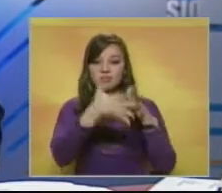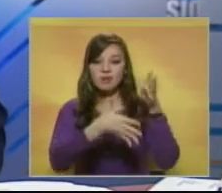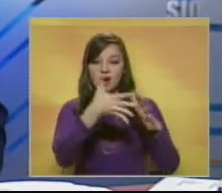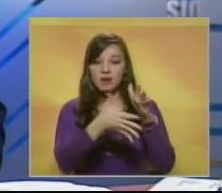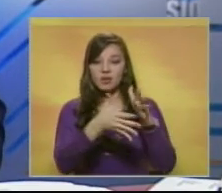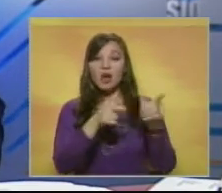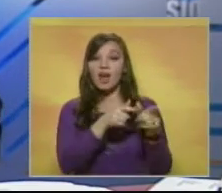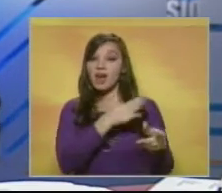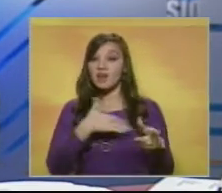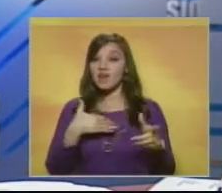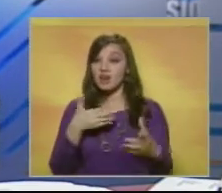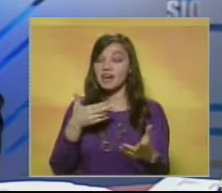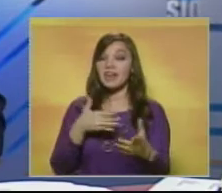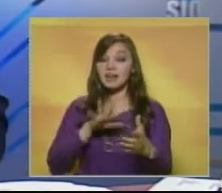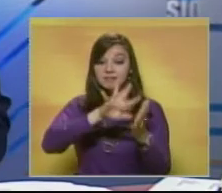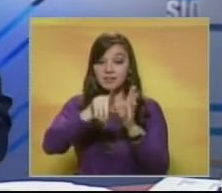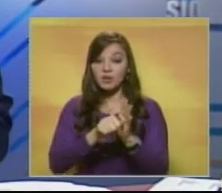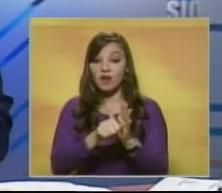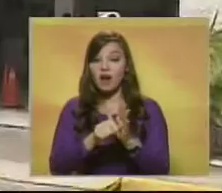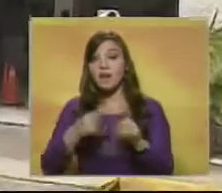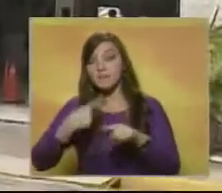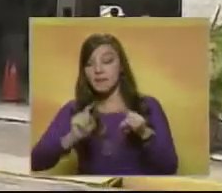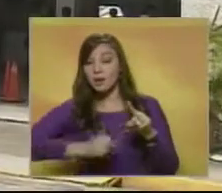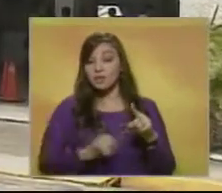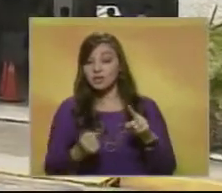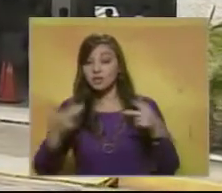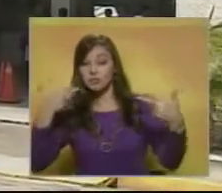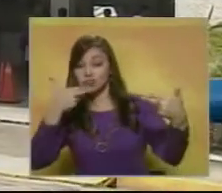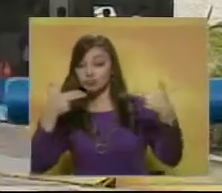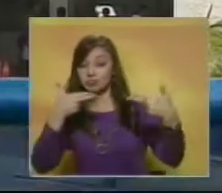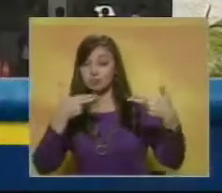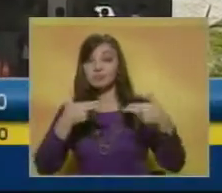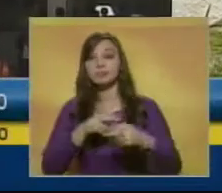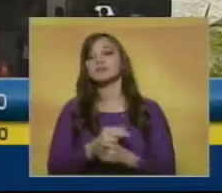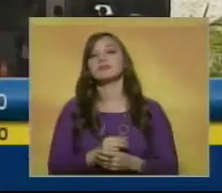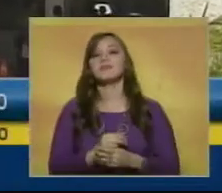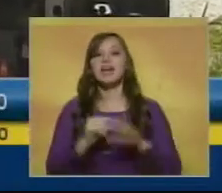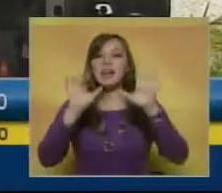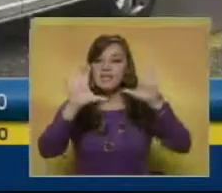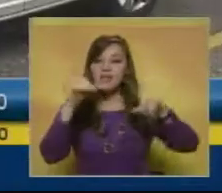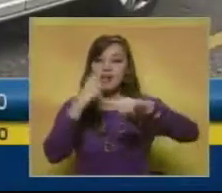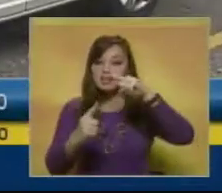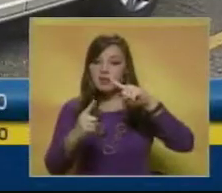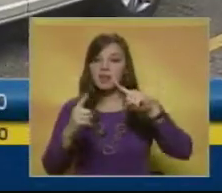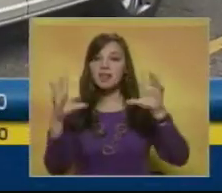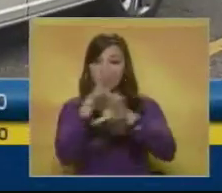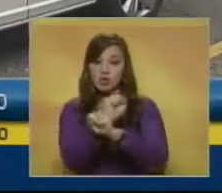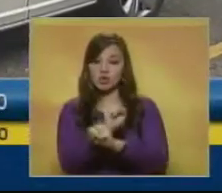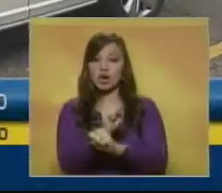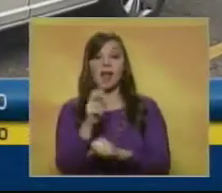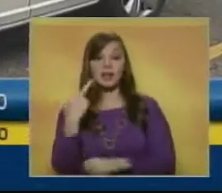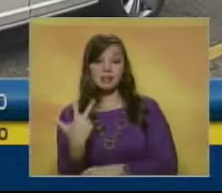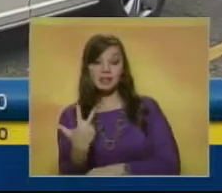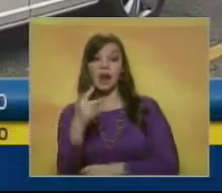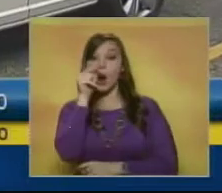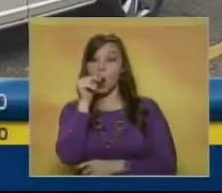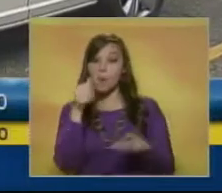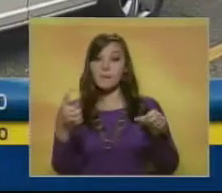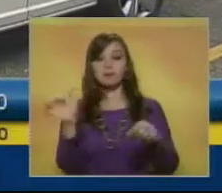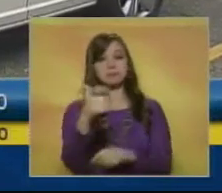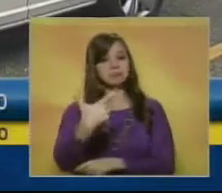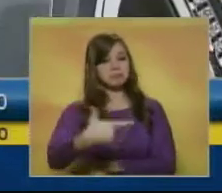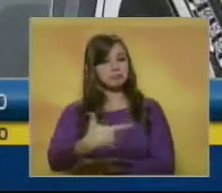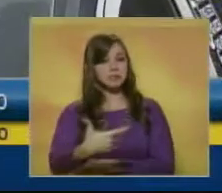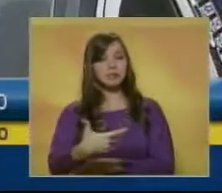frustró luego de un intercambio de disparos. Pasadas las 10:20 de la noche, 3 sujetos subieron a bordo de una camioneta de taxi